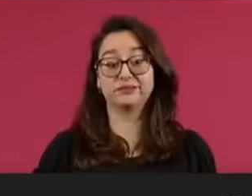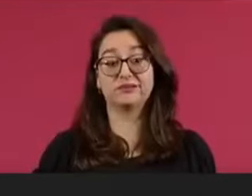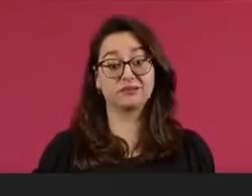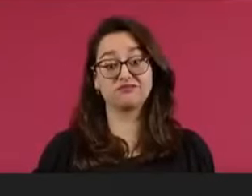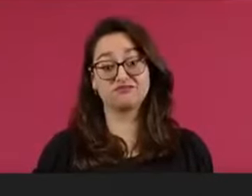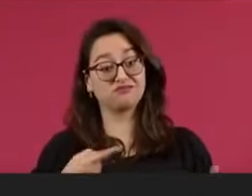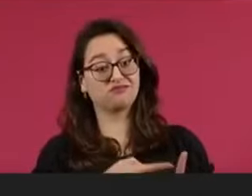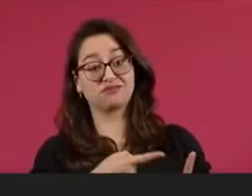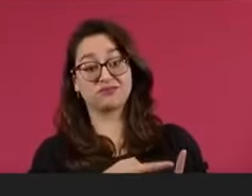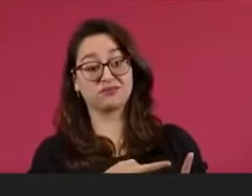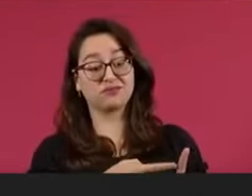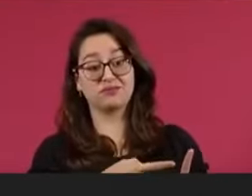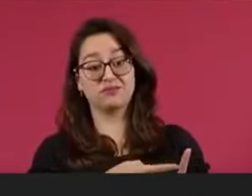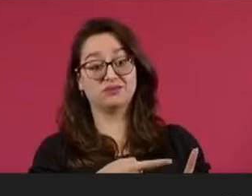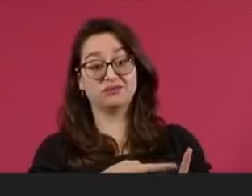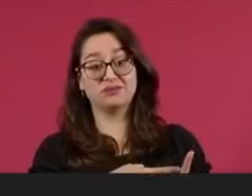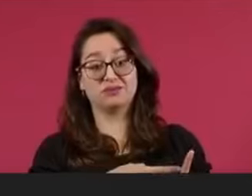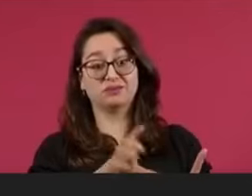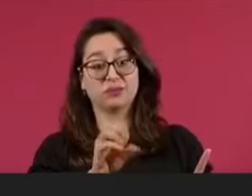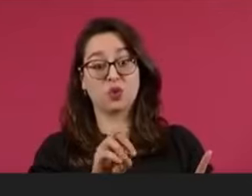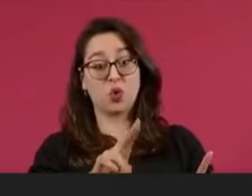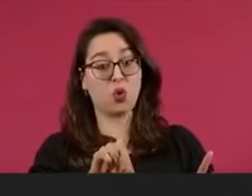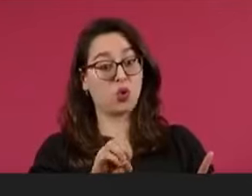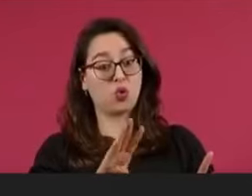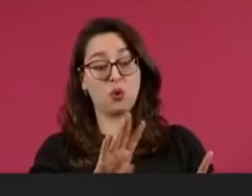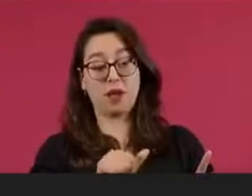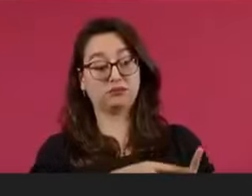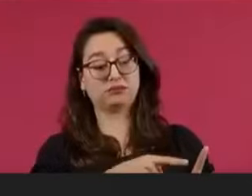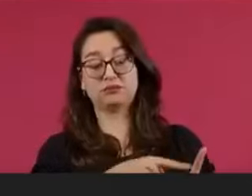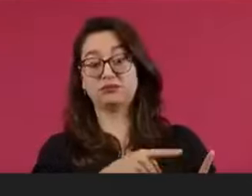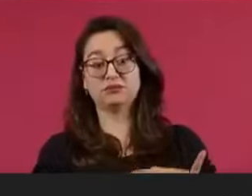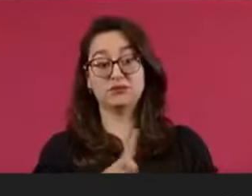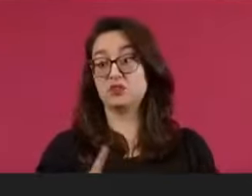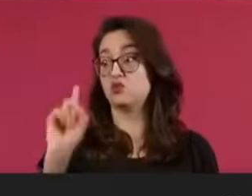principal, el representante de todos.